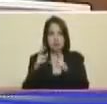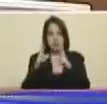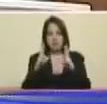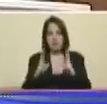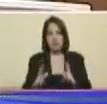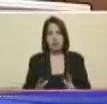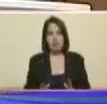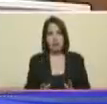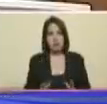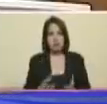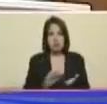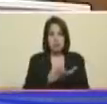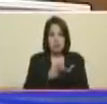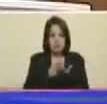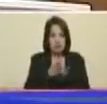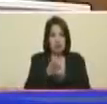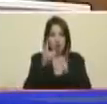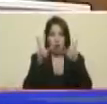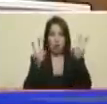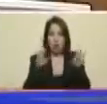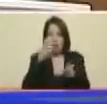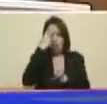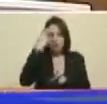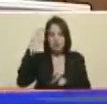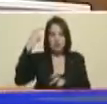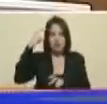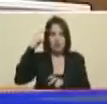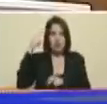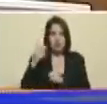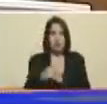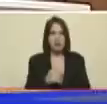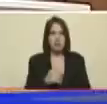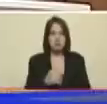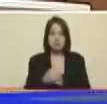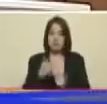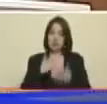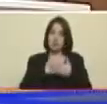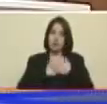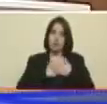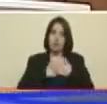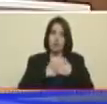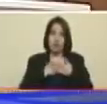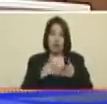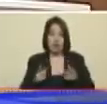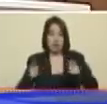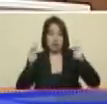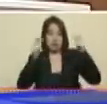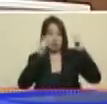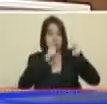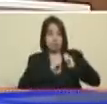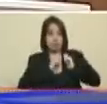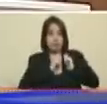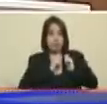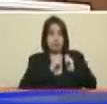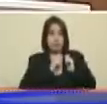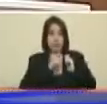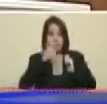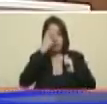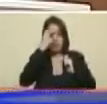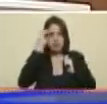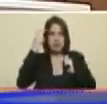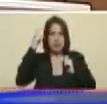ya encaminado a una nueva cancillería. Me tocó a mí, estaba recordando hoy, aquel